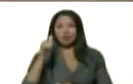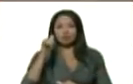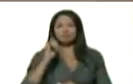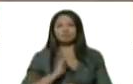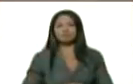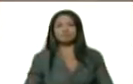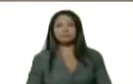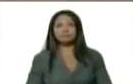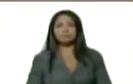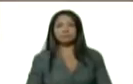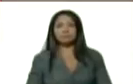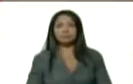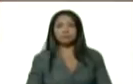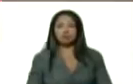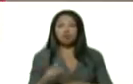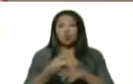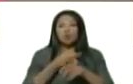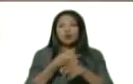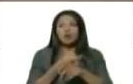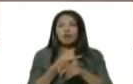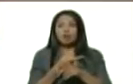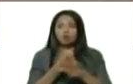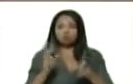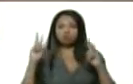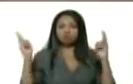Yaracuy, gobernador invicto,